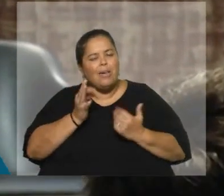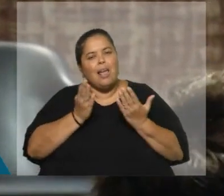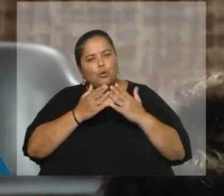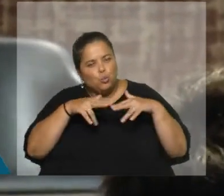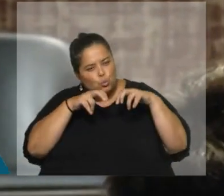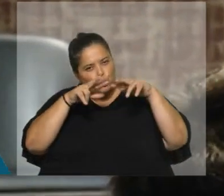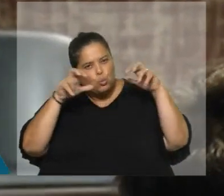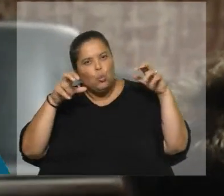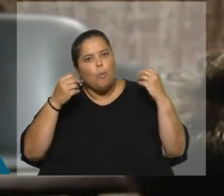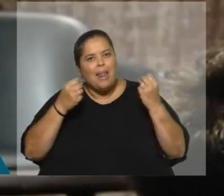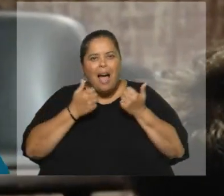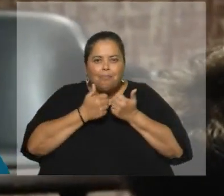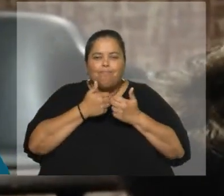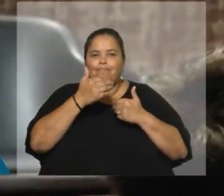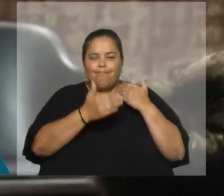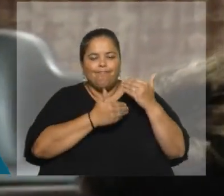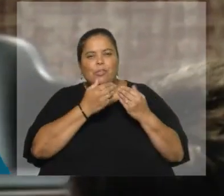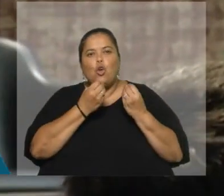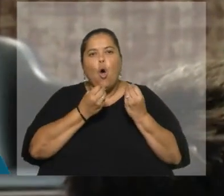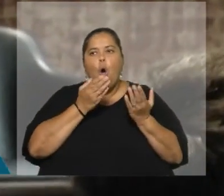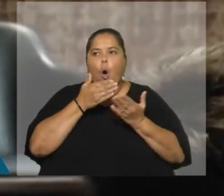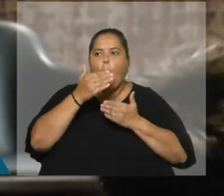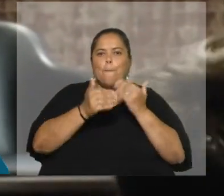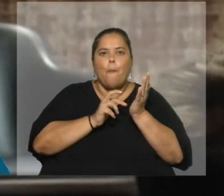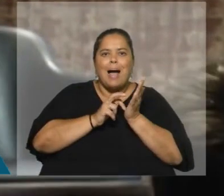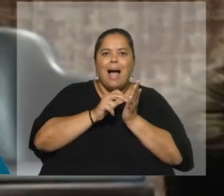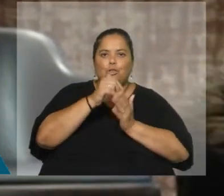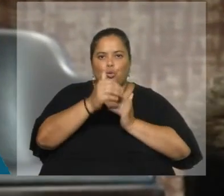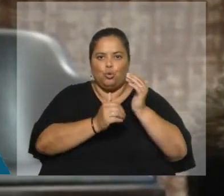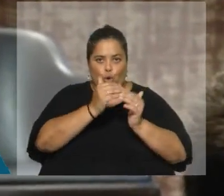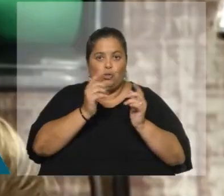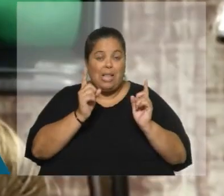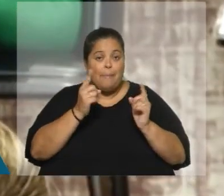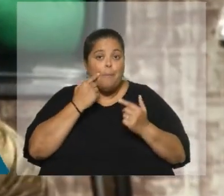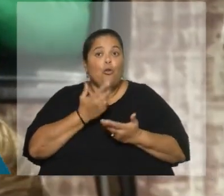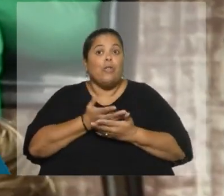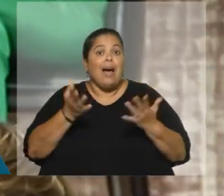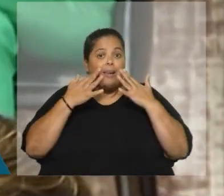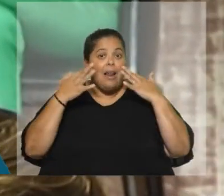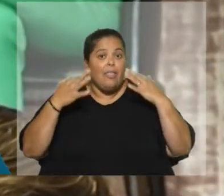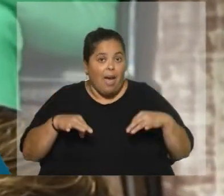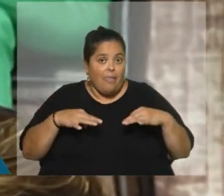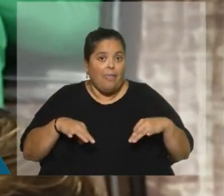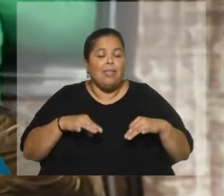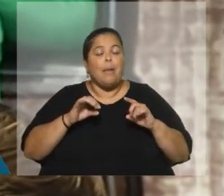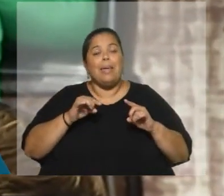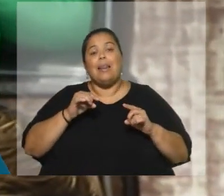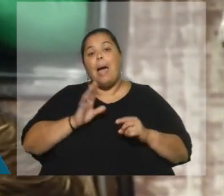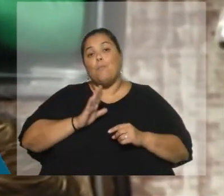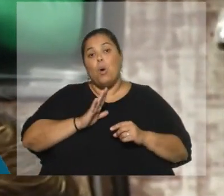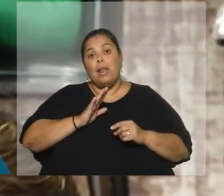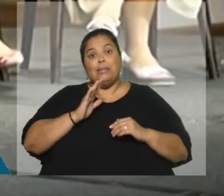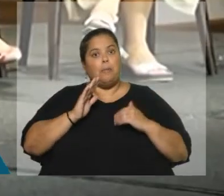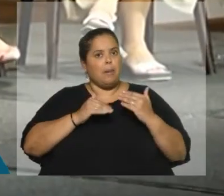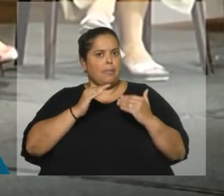vayan acompañando las medidas que se toman y también trasladar una realidad. Han ido avanzando las mujeres que